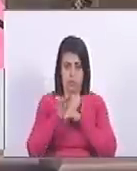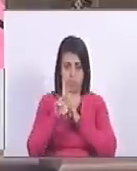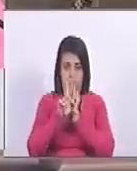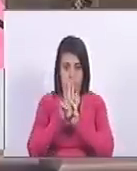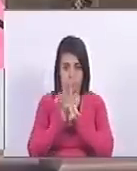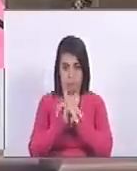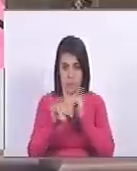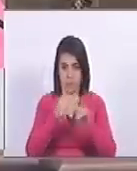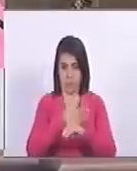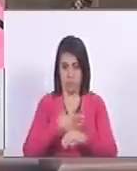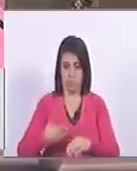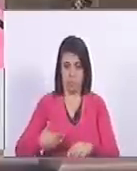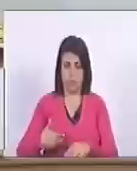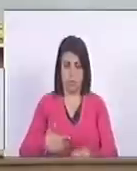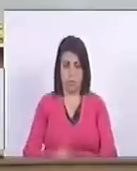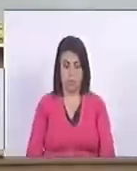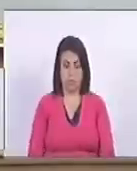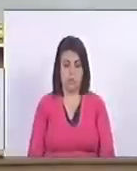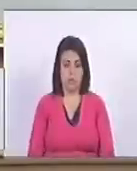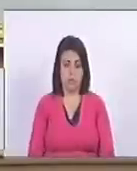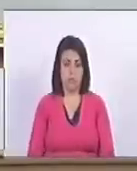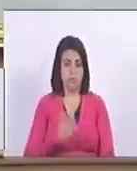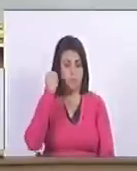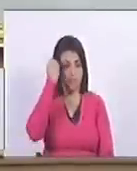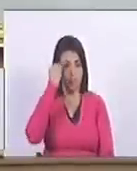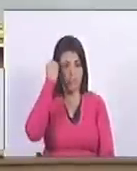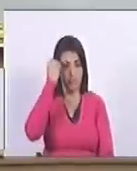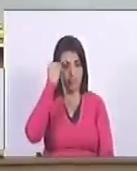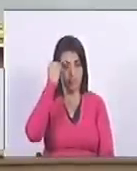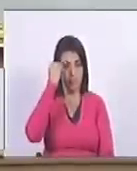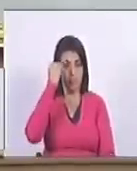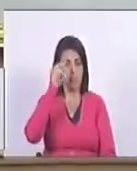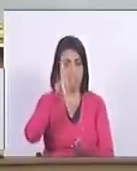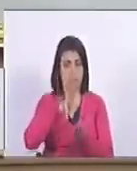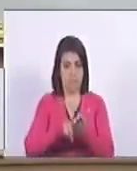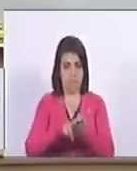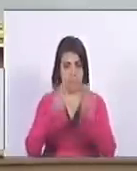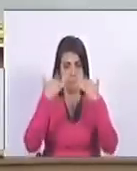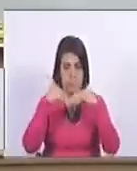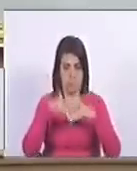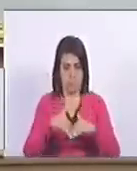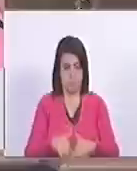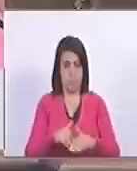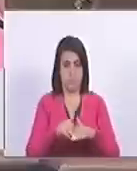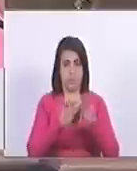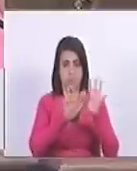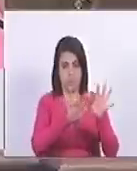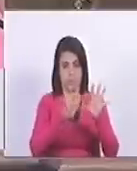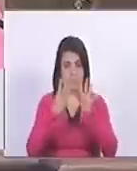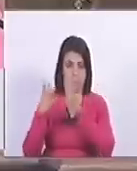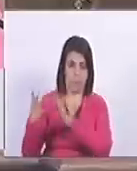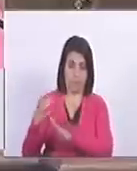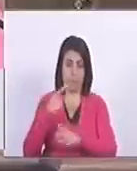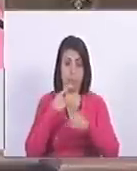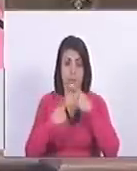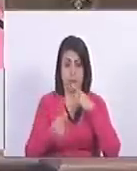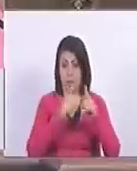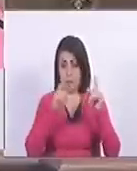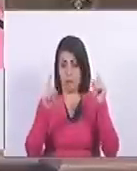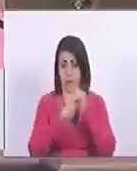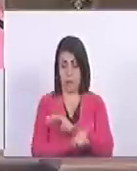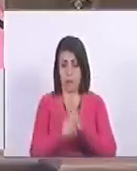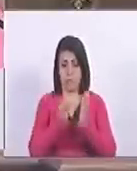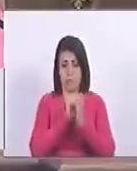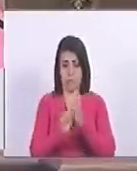Es todo, ciudadano presidente. En consideración, aprobado el epígrafe. Siguiente. 19. Se propone modificar